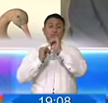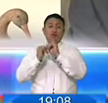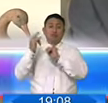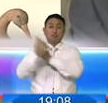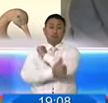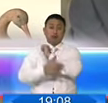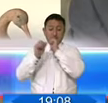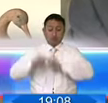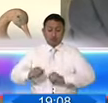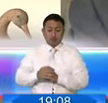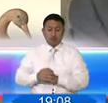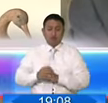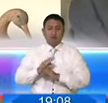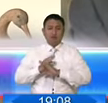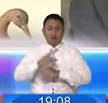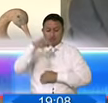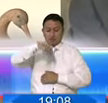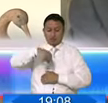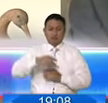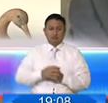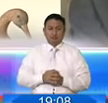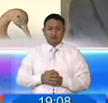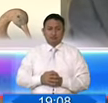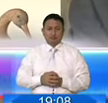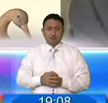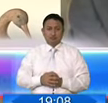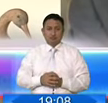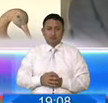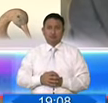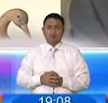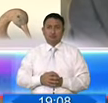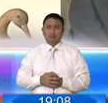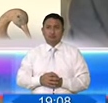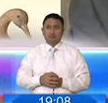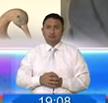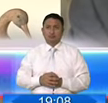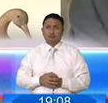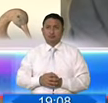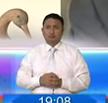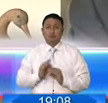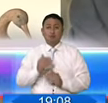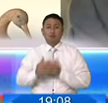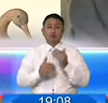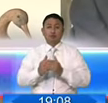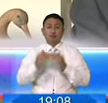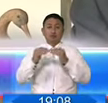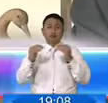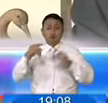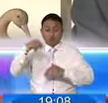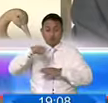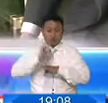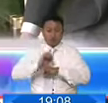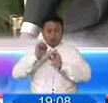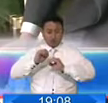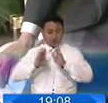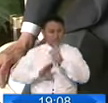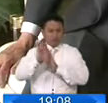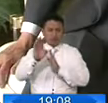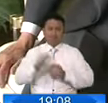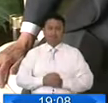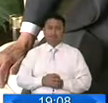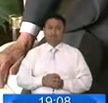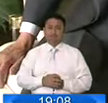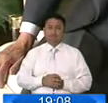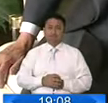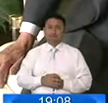para defender sus intereses y sacar muy en adelante el proceso democrático que vive el ecuador la